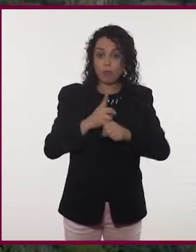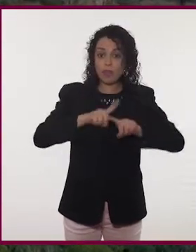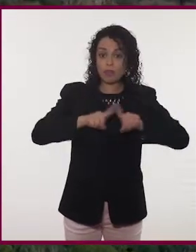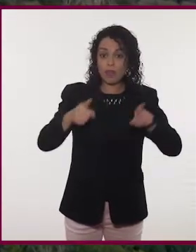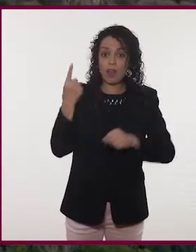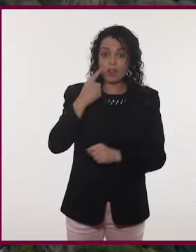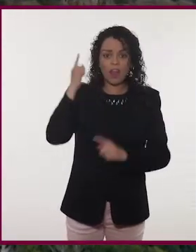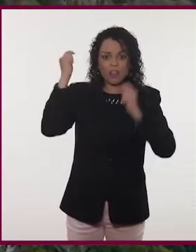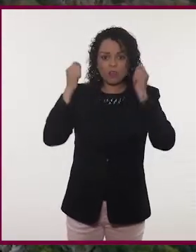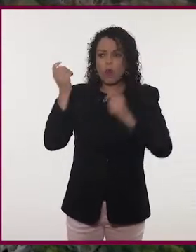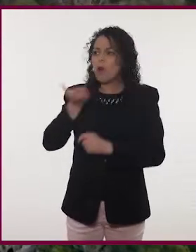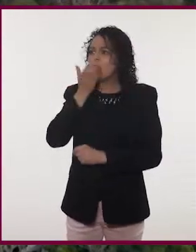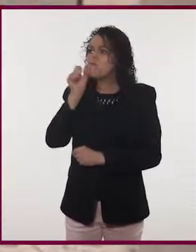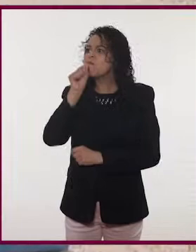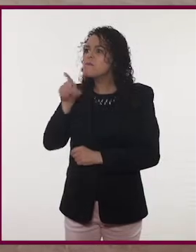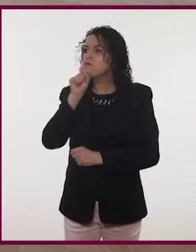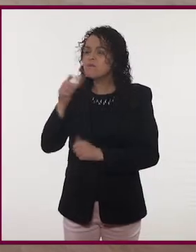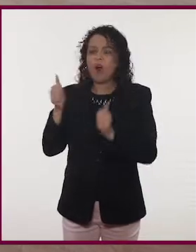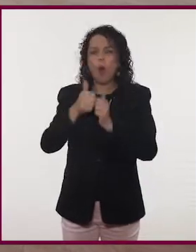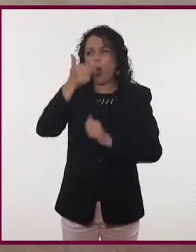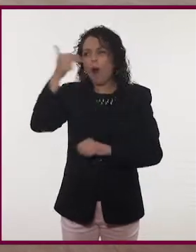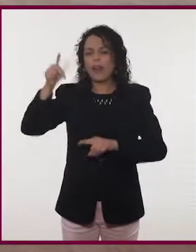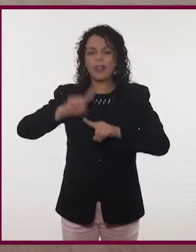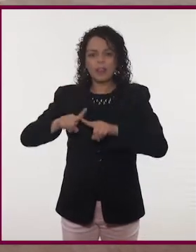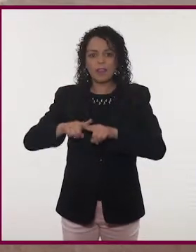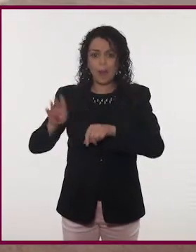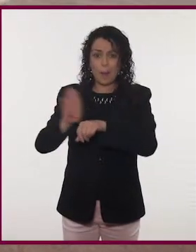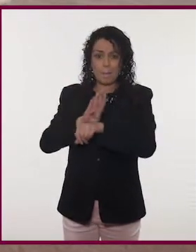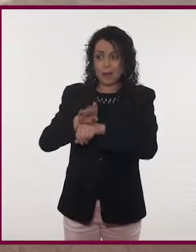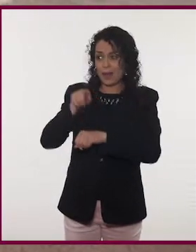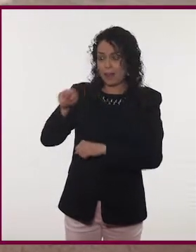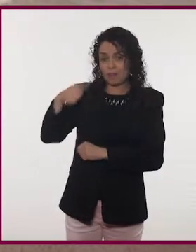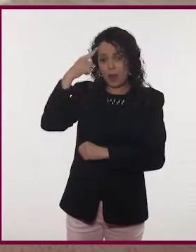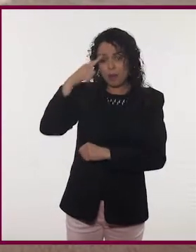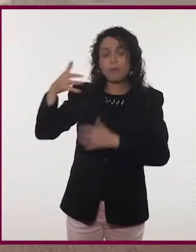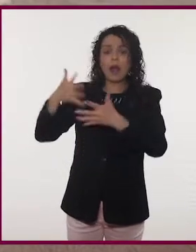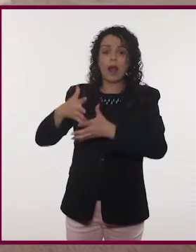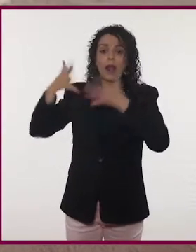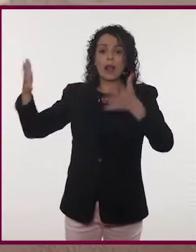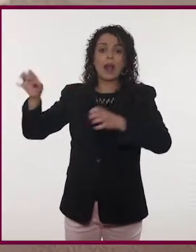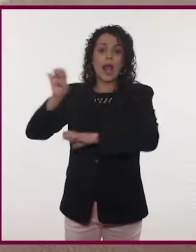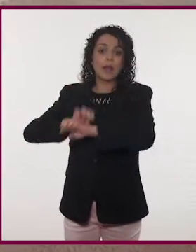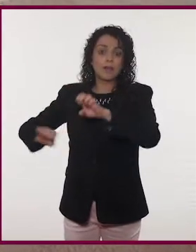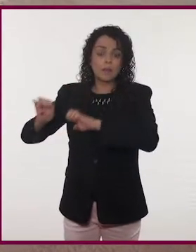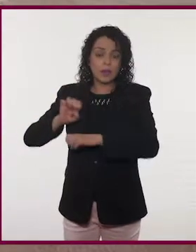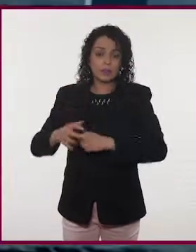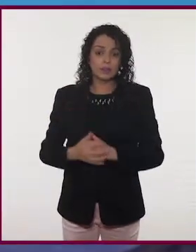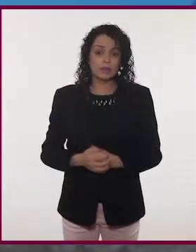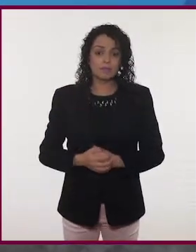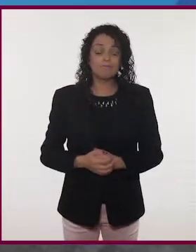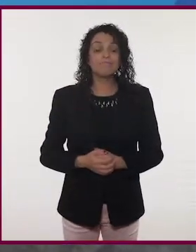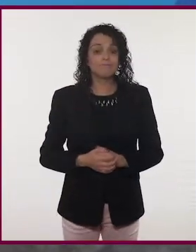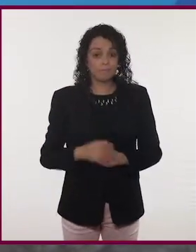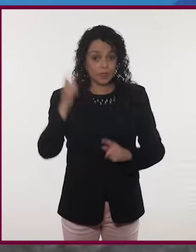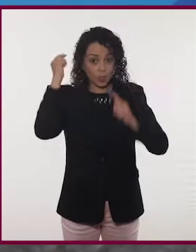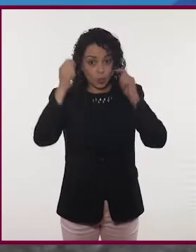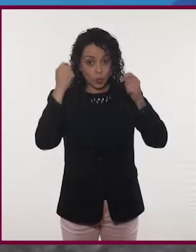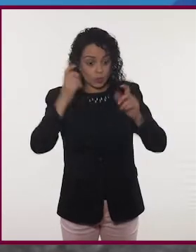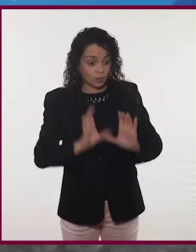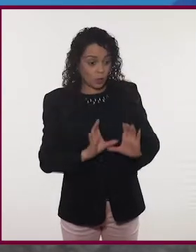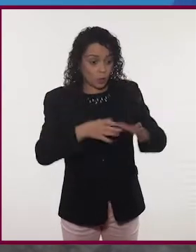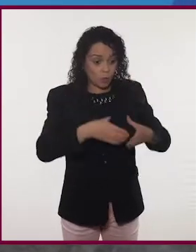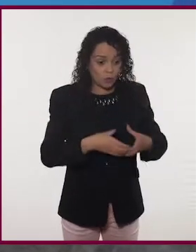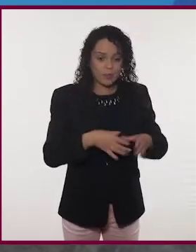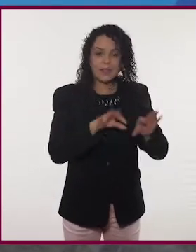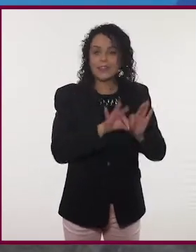al turismo convencional. En este último, los beneficios son para grandes empresas y consorcios. Para el turismo comunitario,